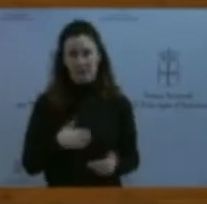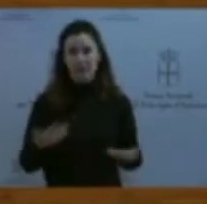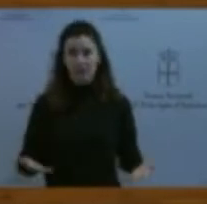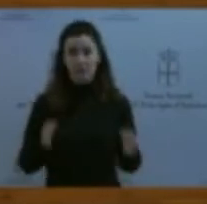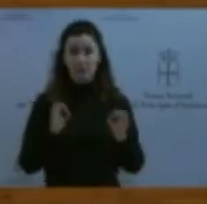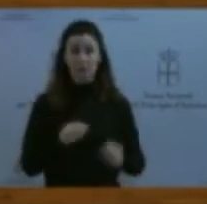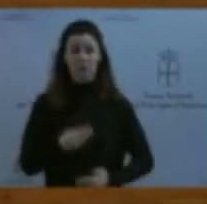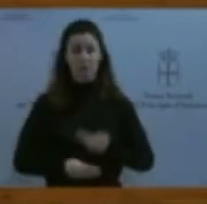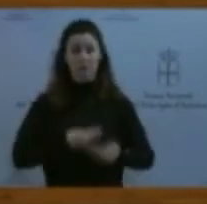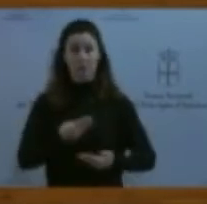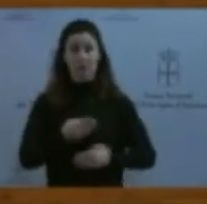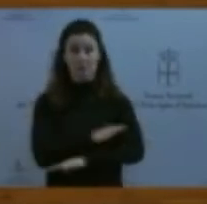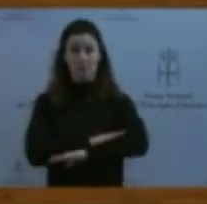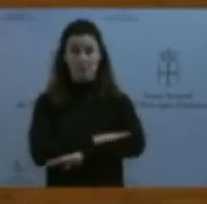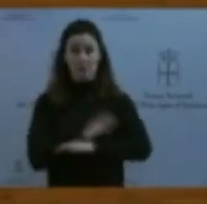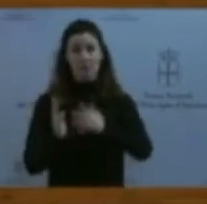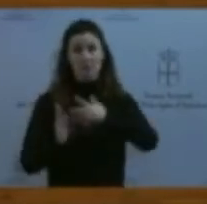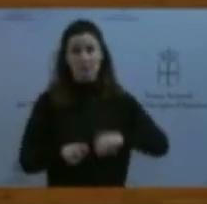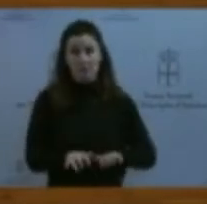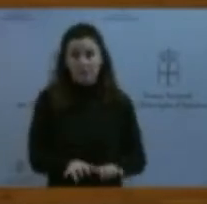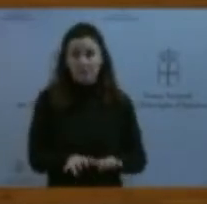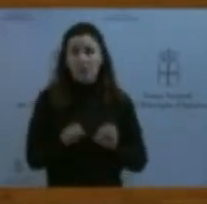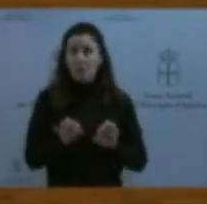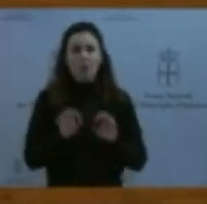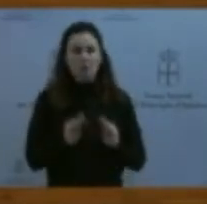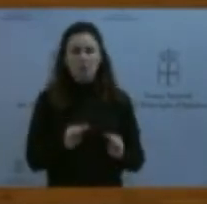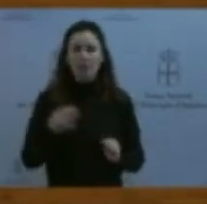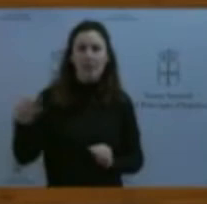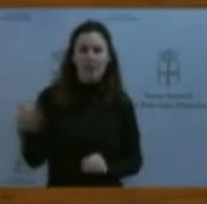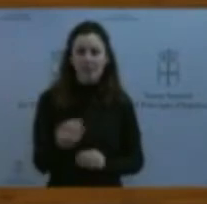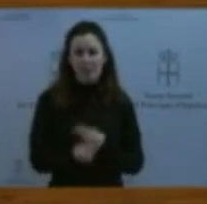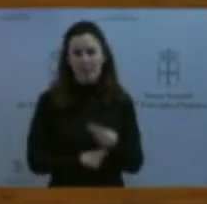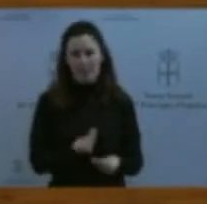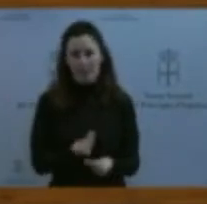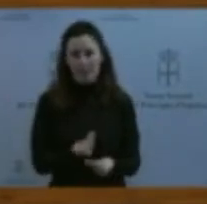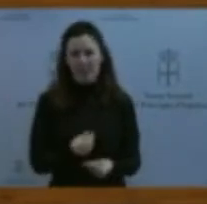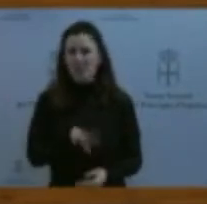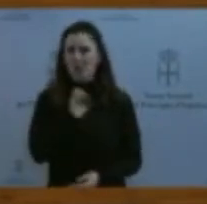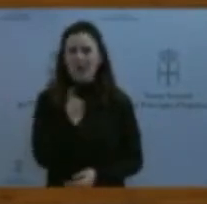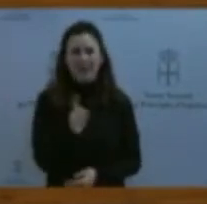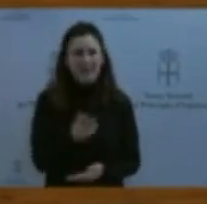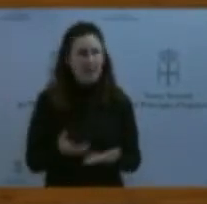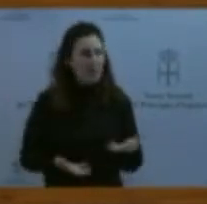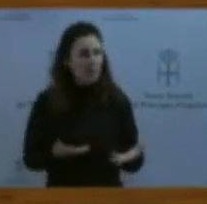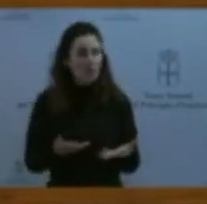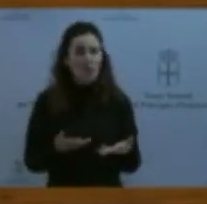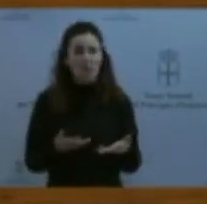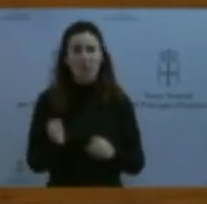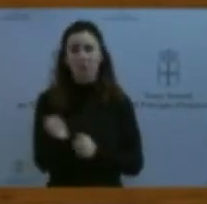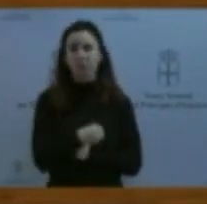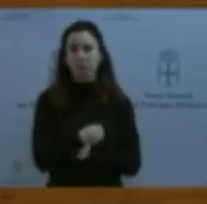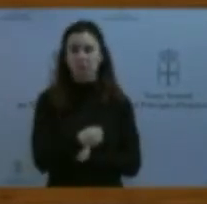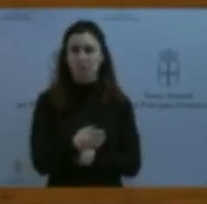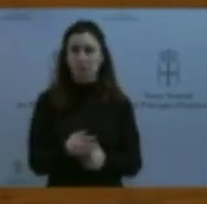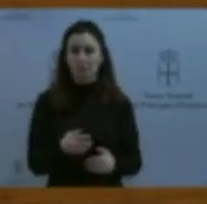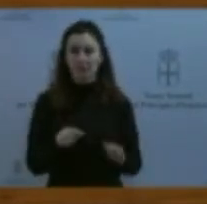de implementación y entiendo que nadie sugerirá que nos saltemos esos procedimientos. Hemos ajustado, tal como